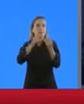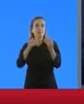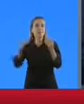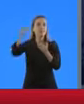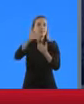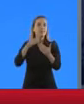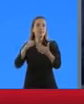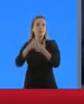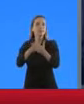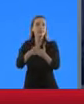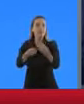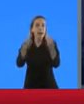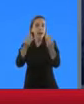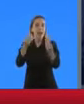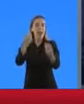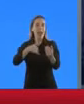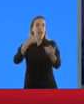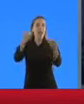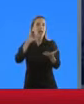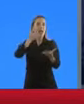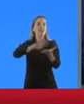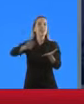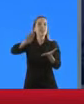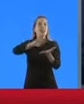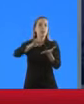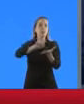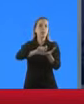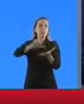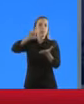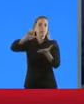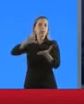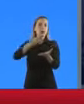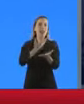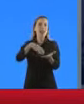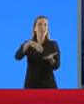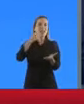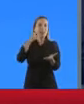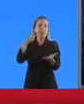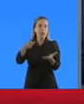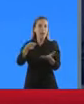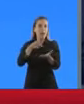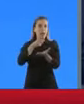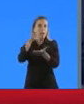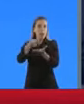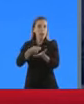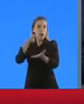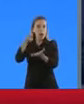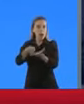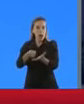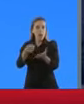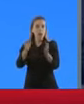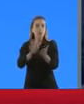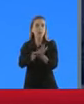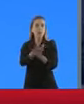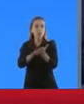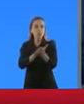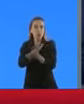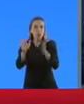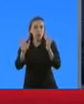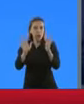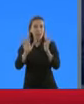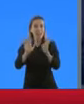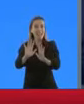acorralado por las mafias y las patotas sindicales y por la droga, con jóvenes frustrados,